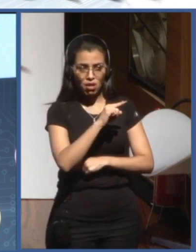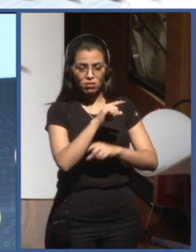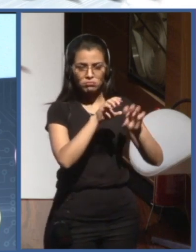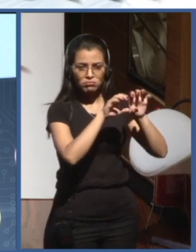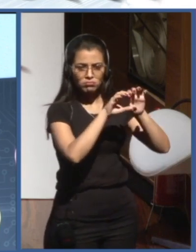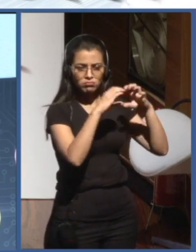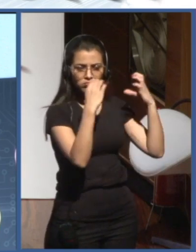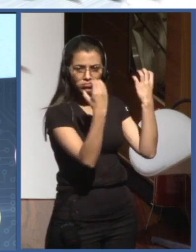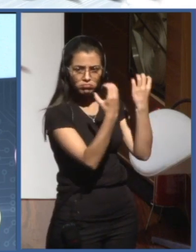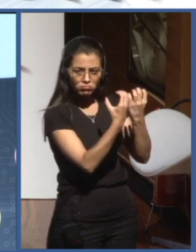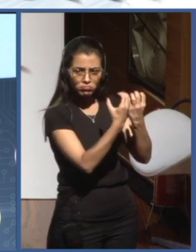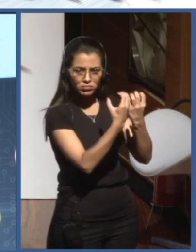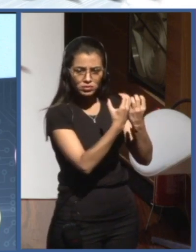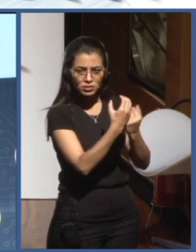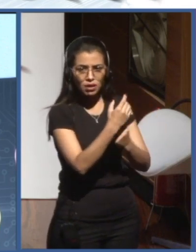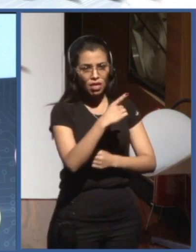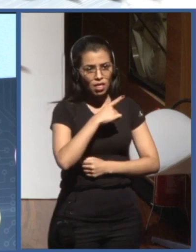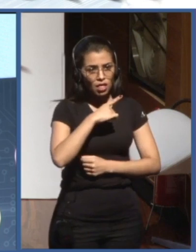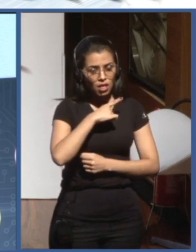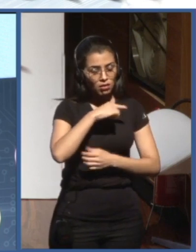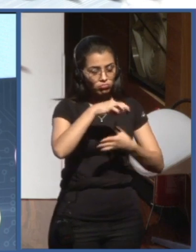alteredos empresarial, su Polski,